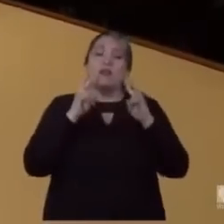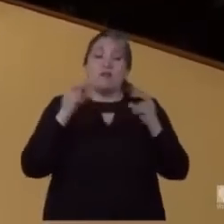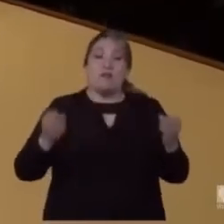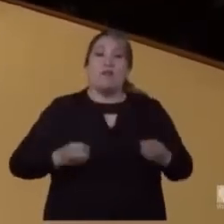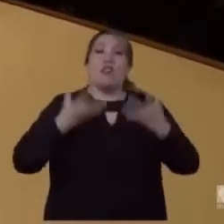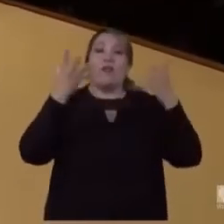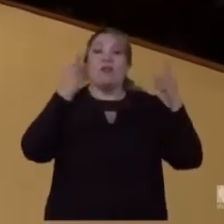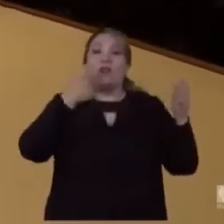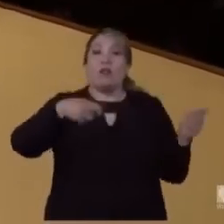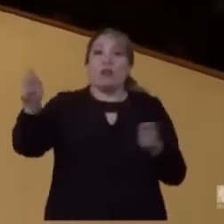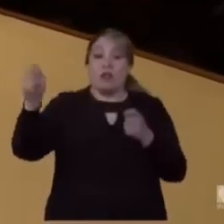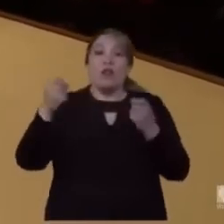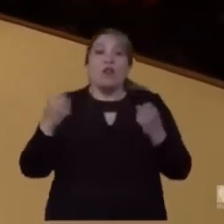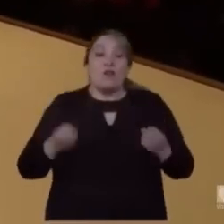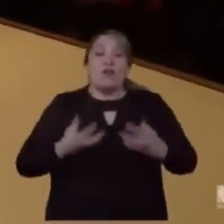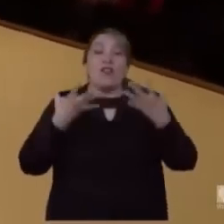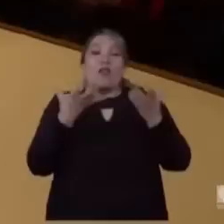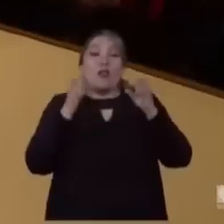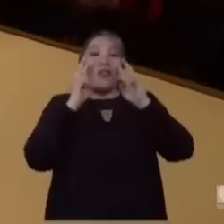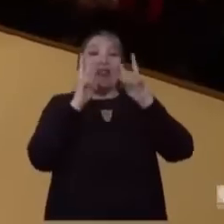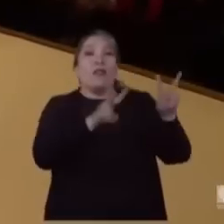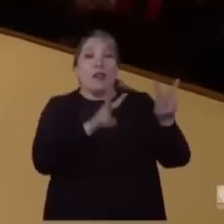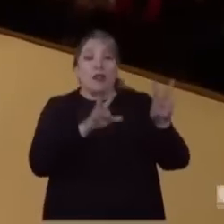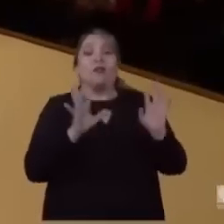los llevaron, vivos los queremos.